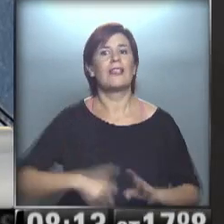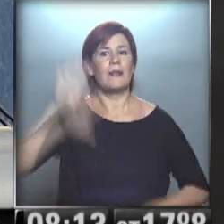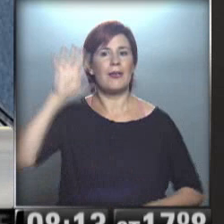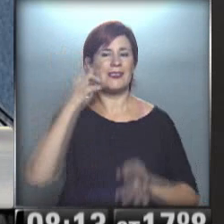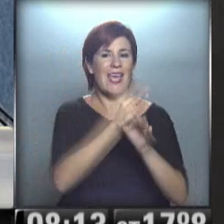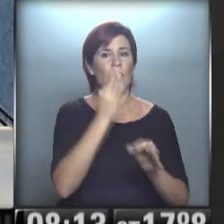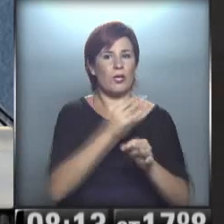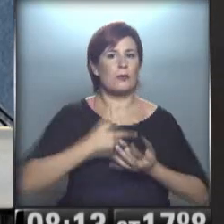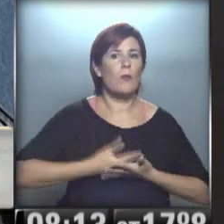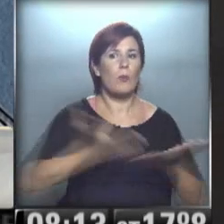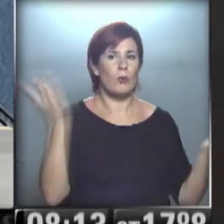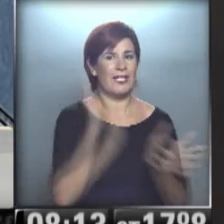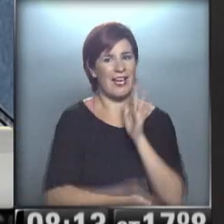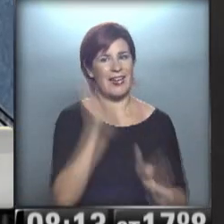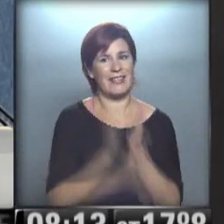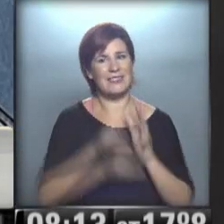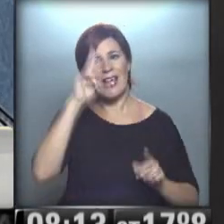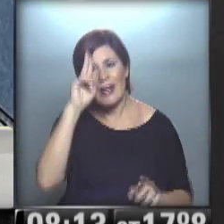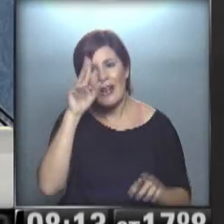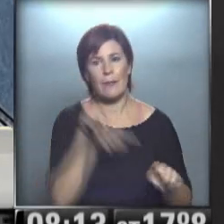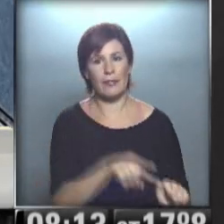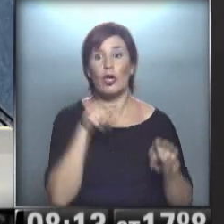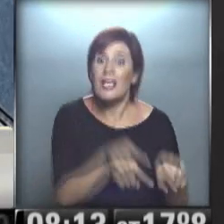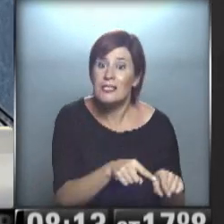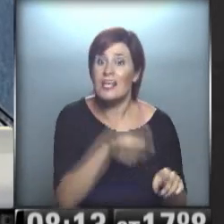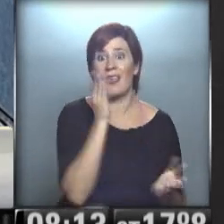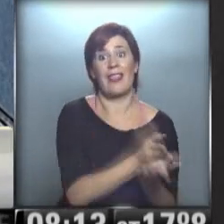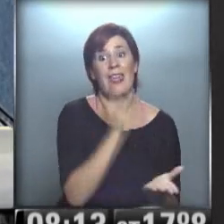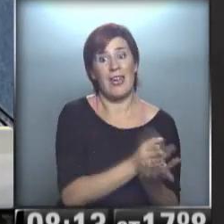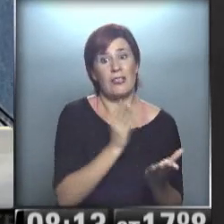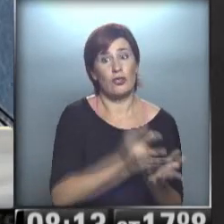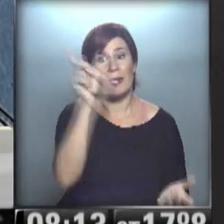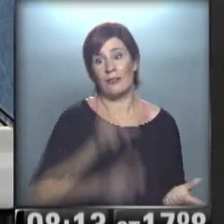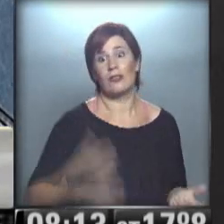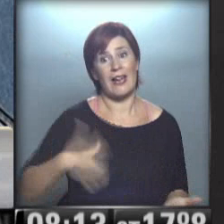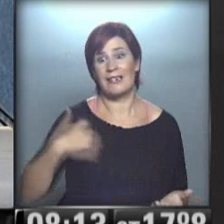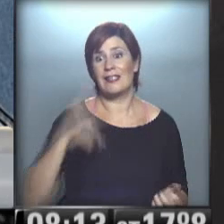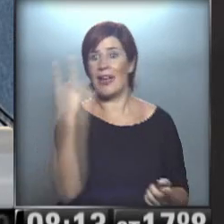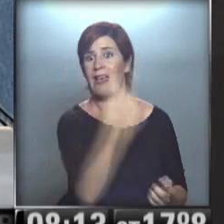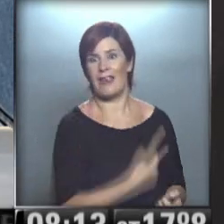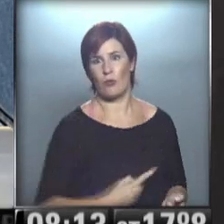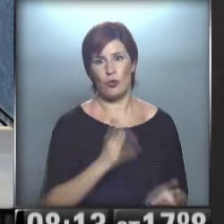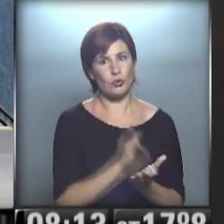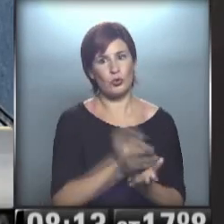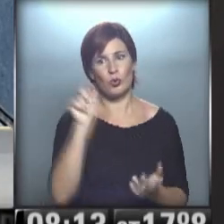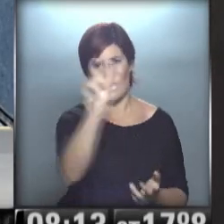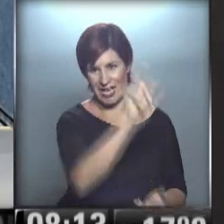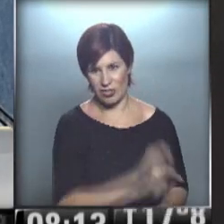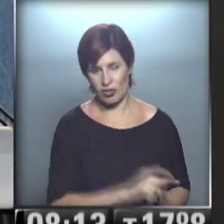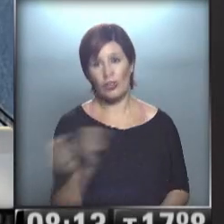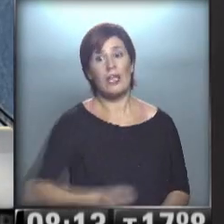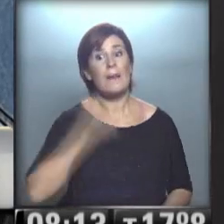popular, gratuita, que es un derecho básico y esencial de todos los argentinos. Por lo tanto, es absolutamente